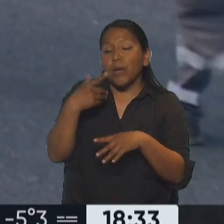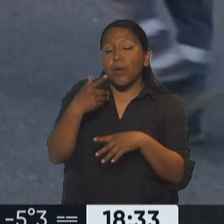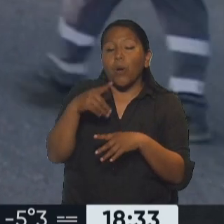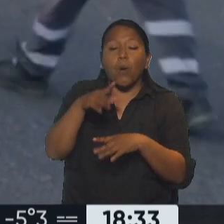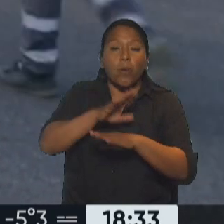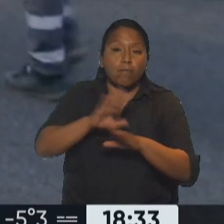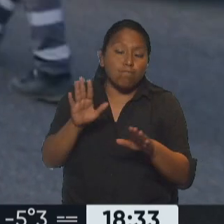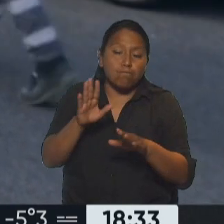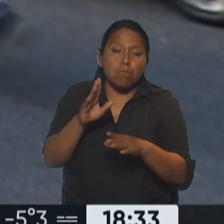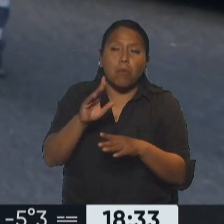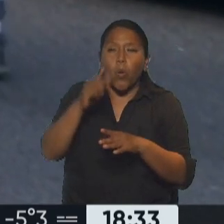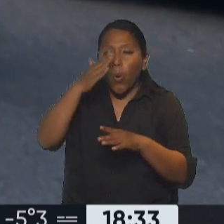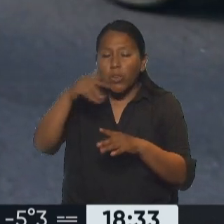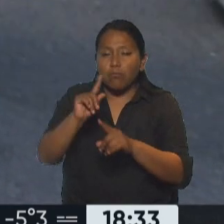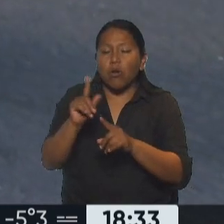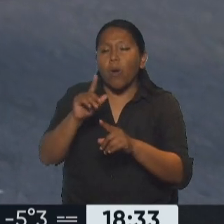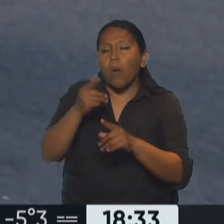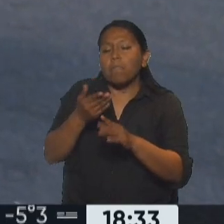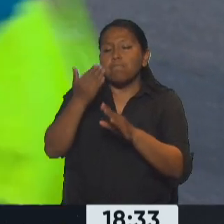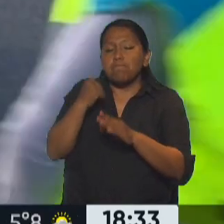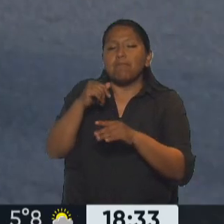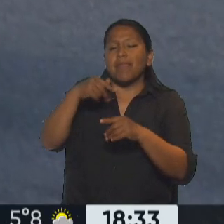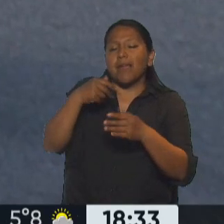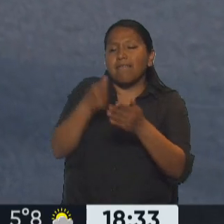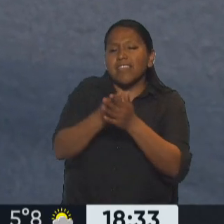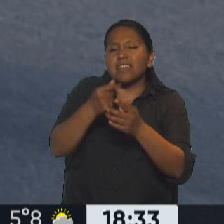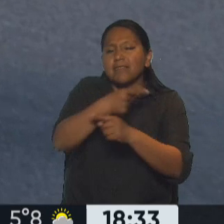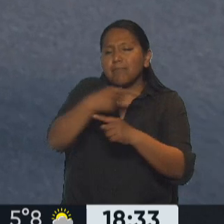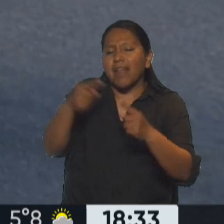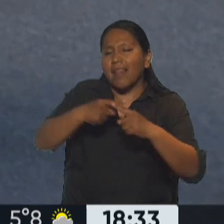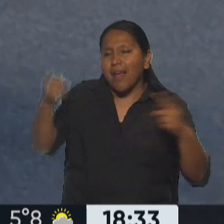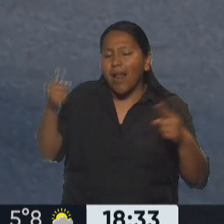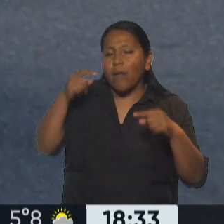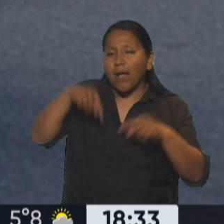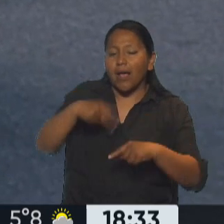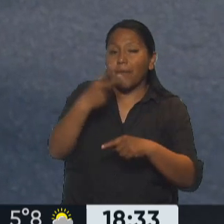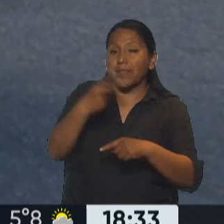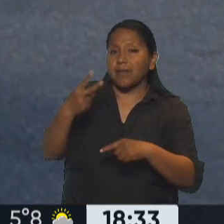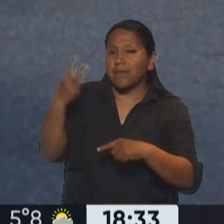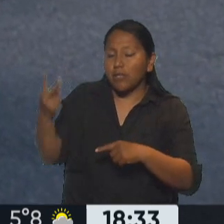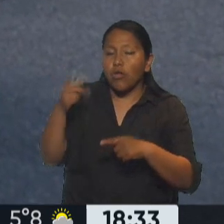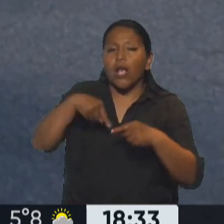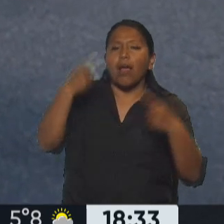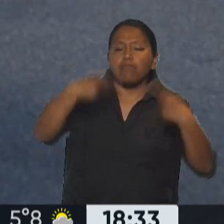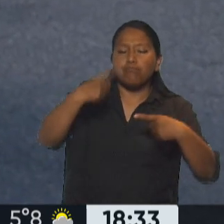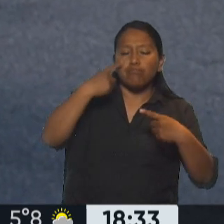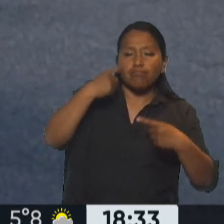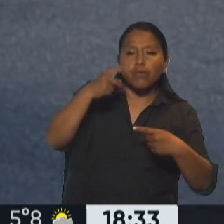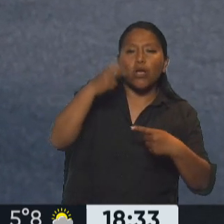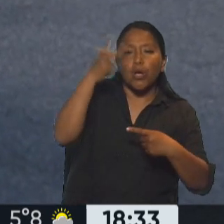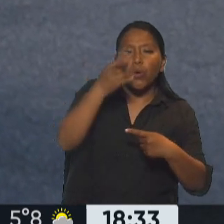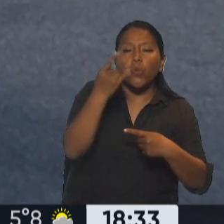de semana de este año 2022. Uno de los controles es aquí en Jackson, otro en Dock Sud. Además, va